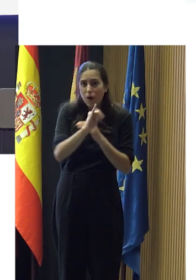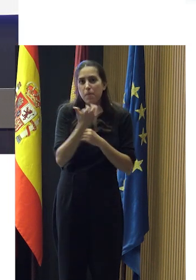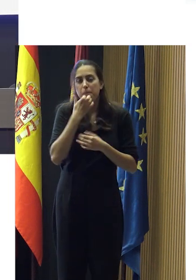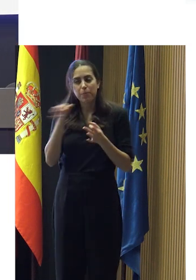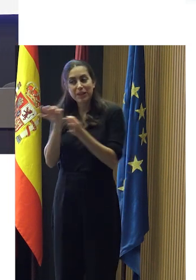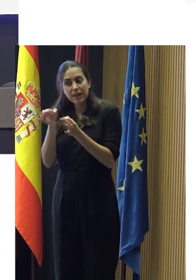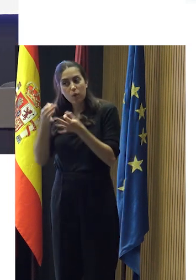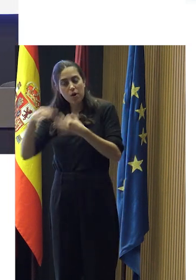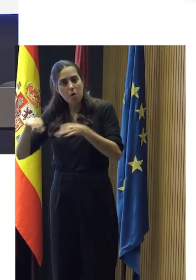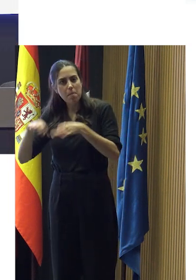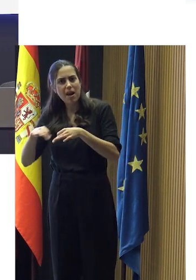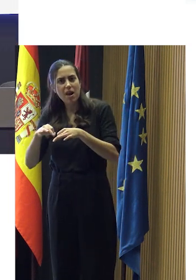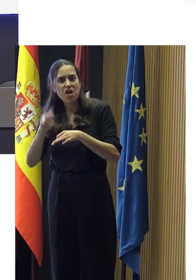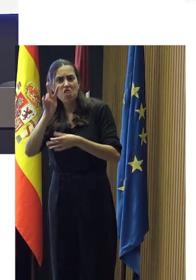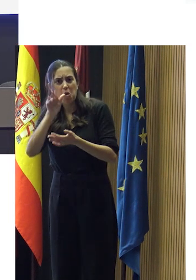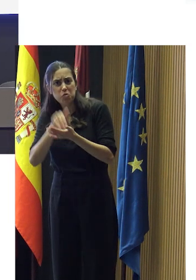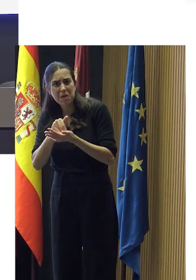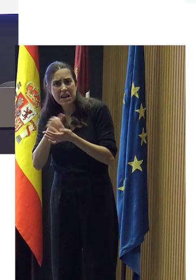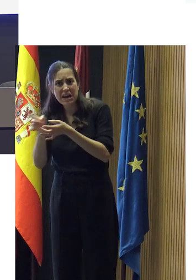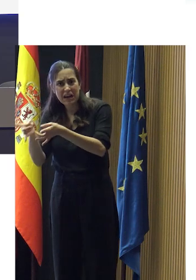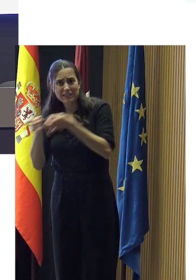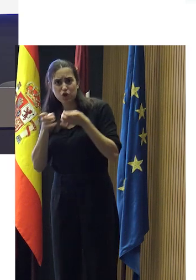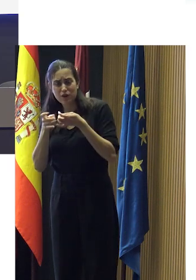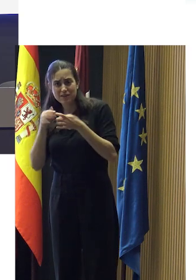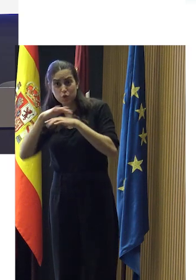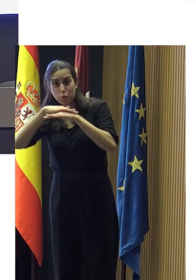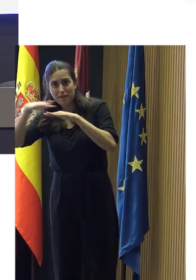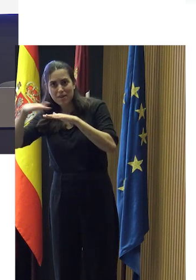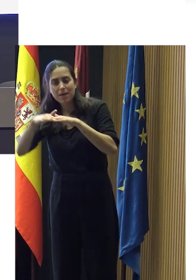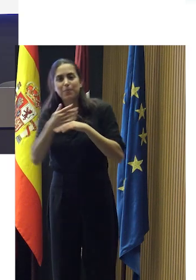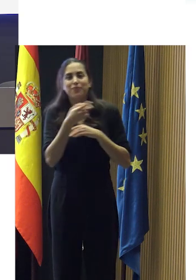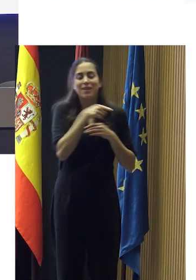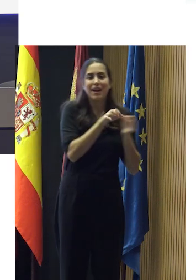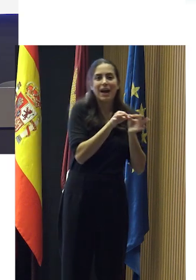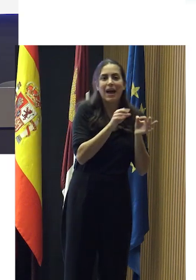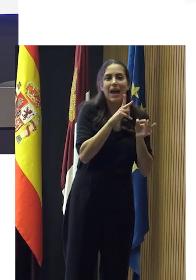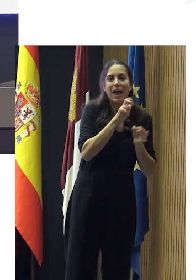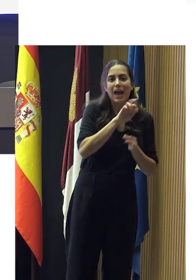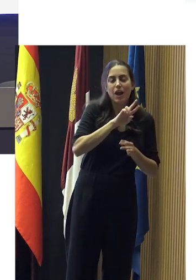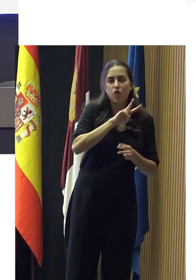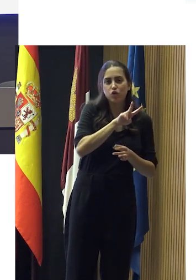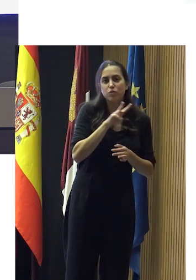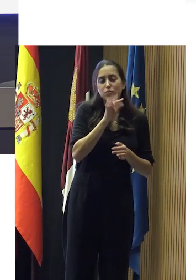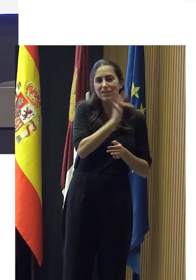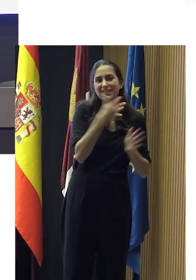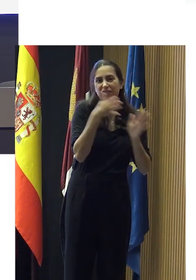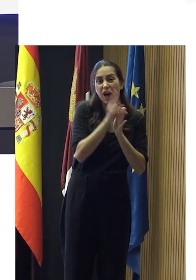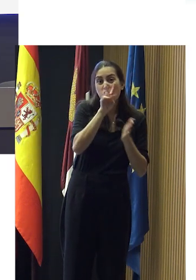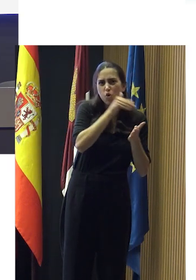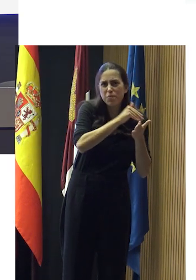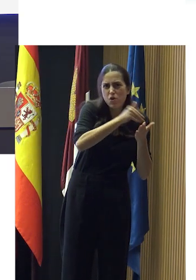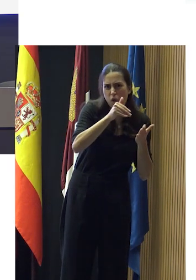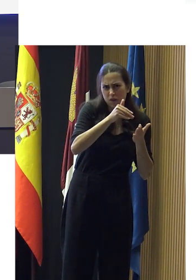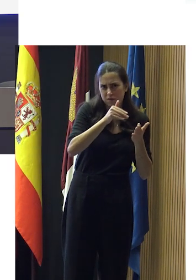normal tiene 2.000 receptores en su superficie y una célula ER2 positiva tiene 2 millones de receptores en